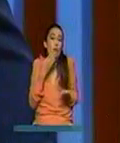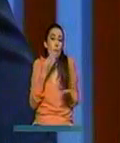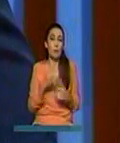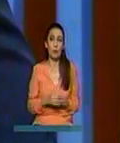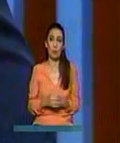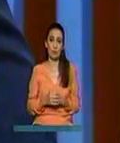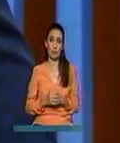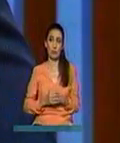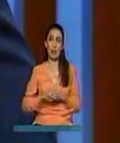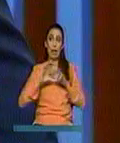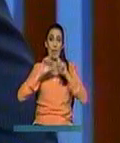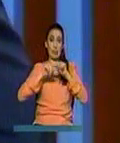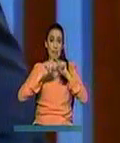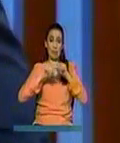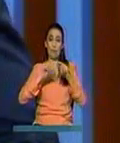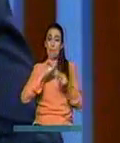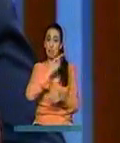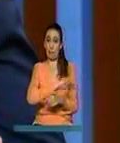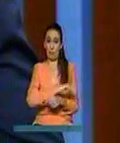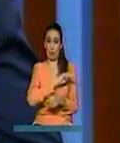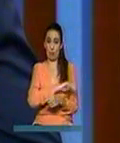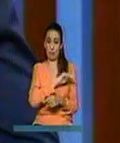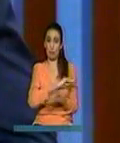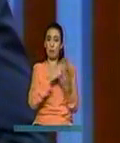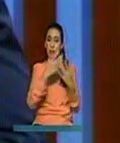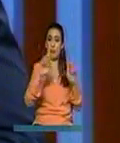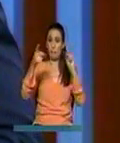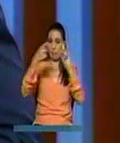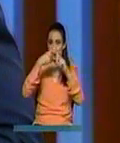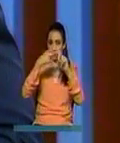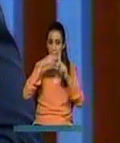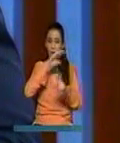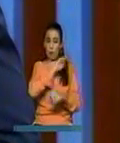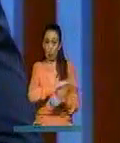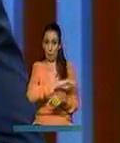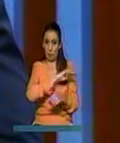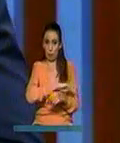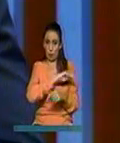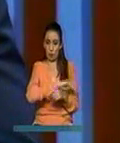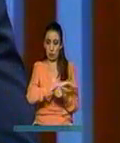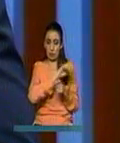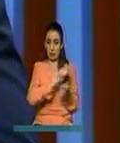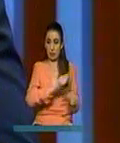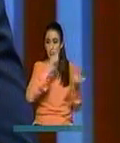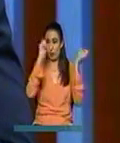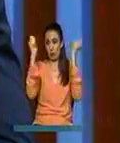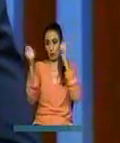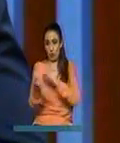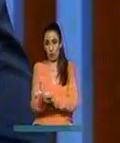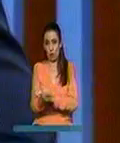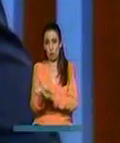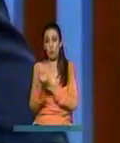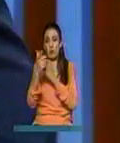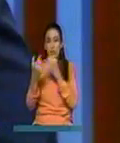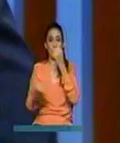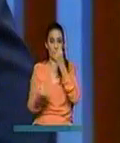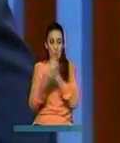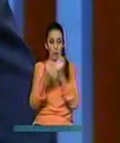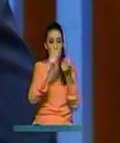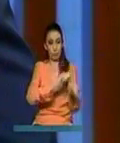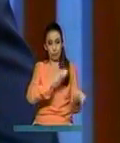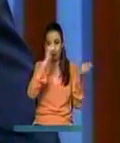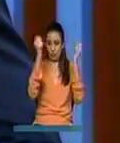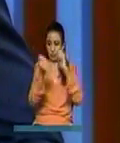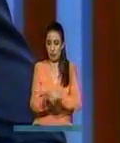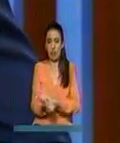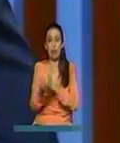a depender mucho del municipio. Luego que se pase la regulación, Quito Turismo está con las ganas de apoyarnos.